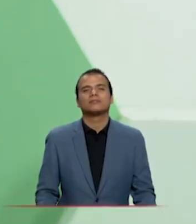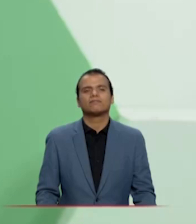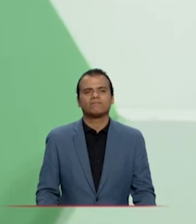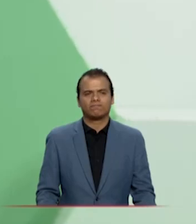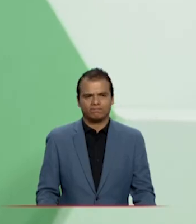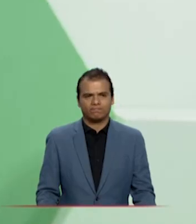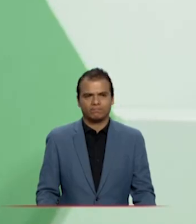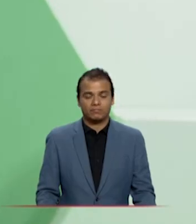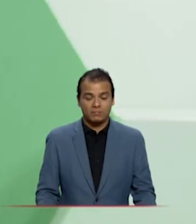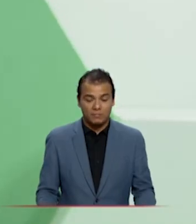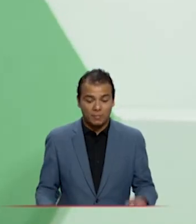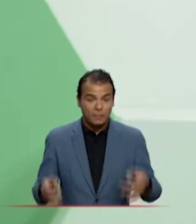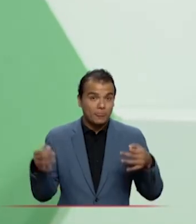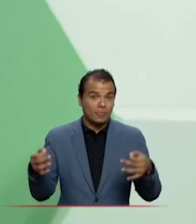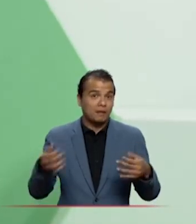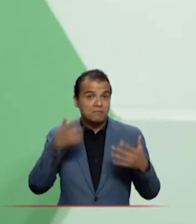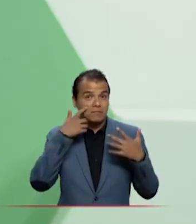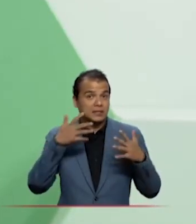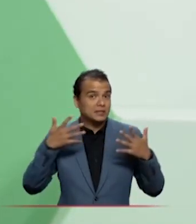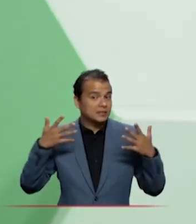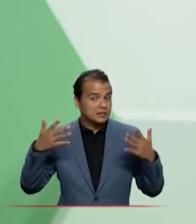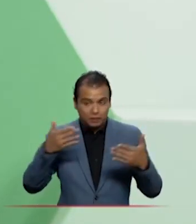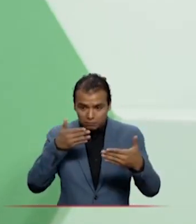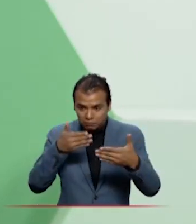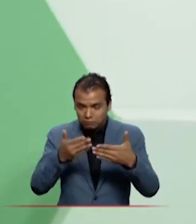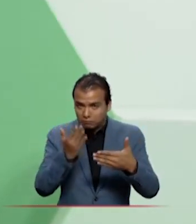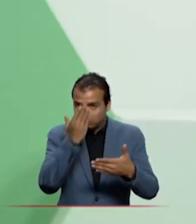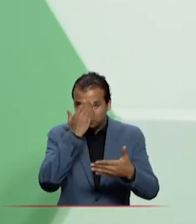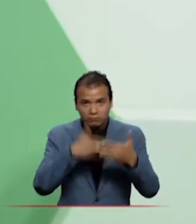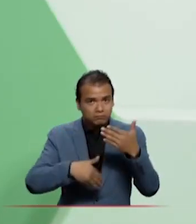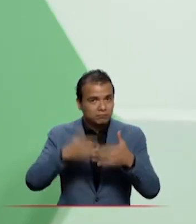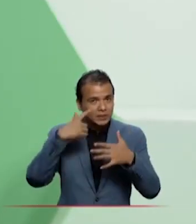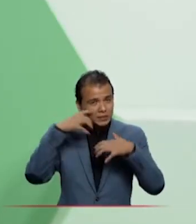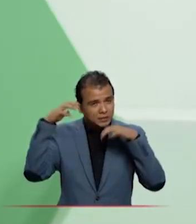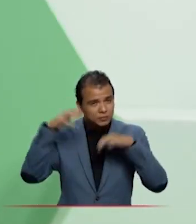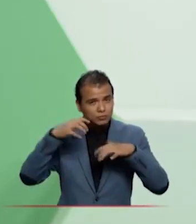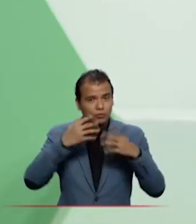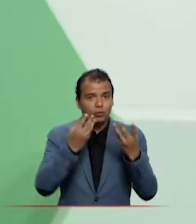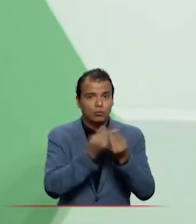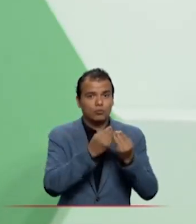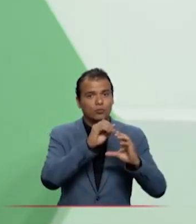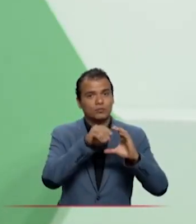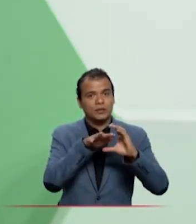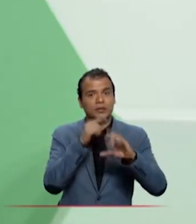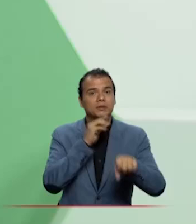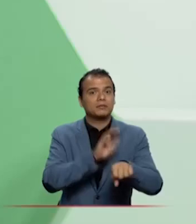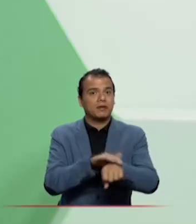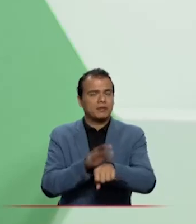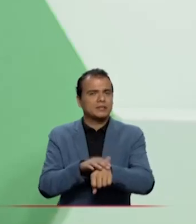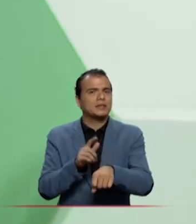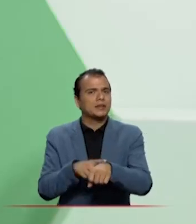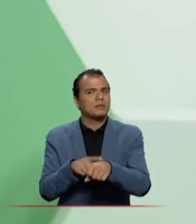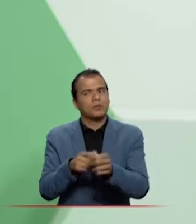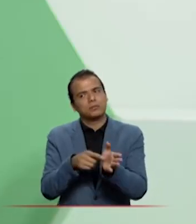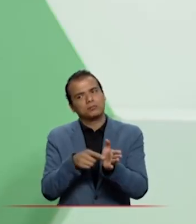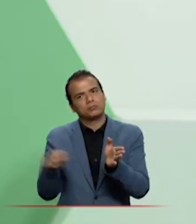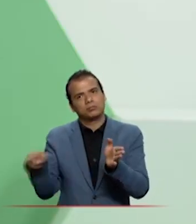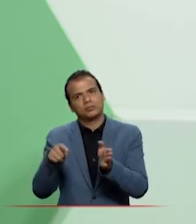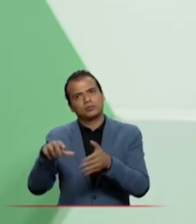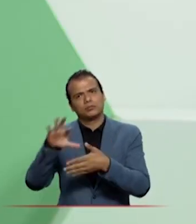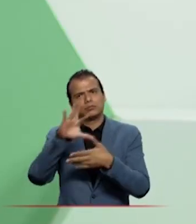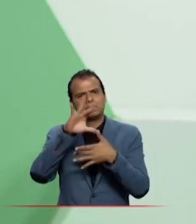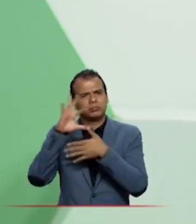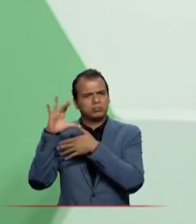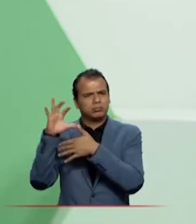parece inminente el fenómeno de la niña y el idean ha anunciado una temporada de huracanes Qué clima nos